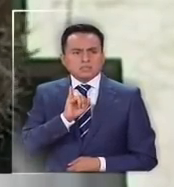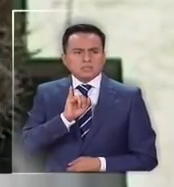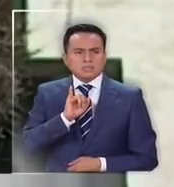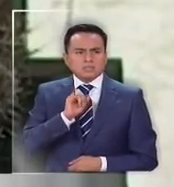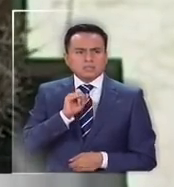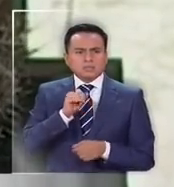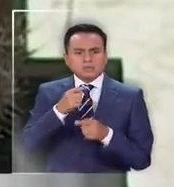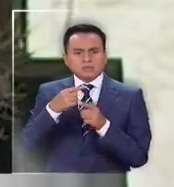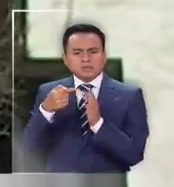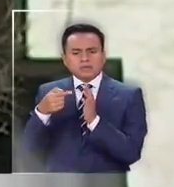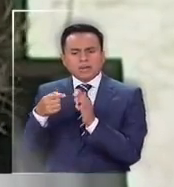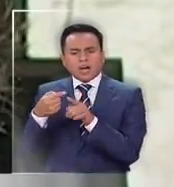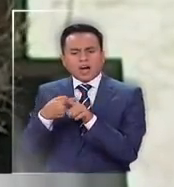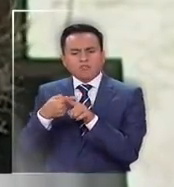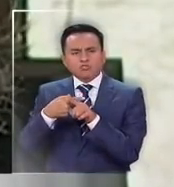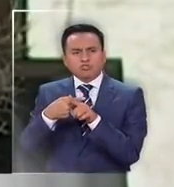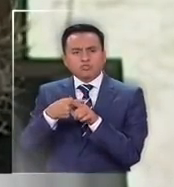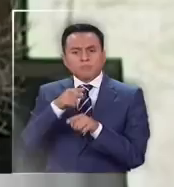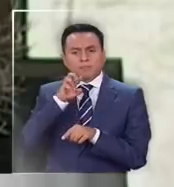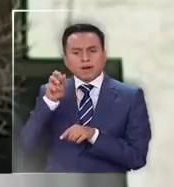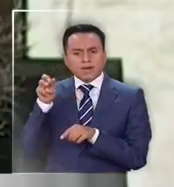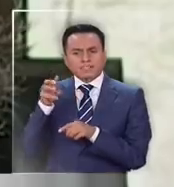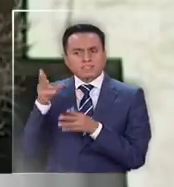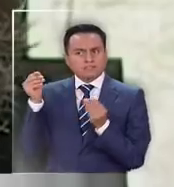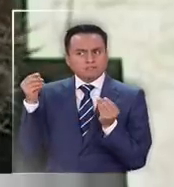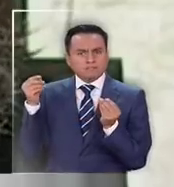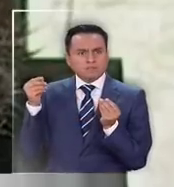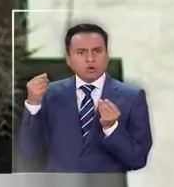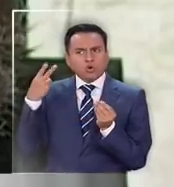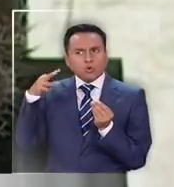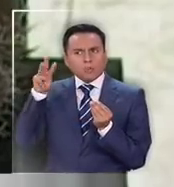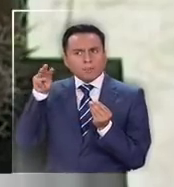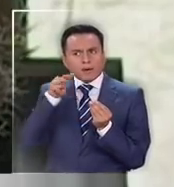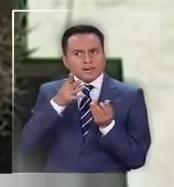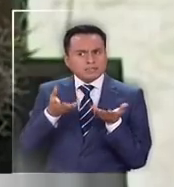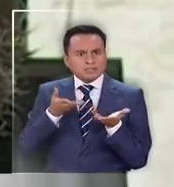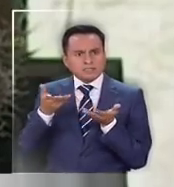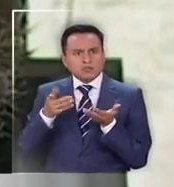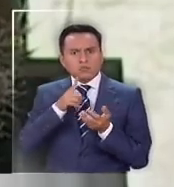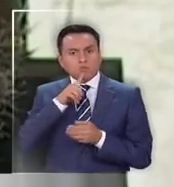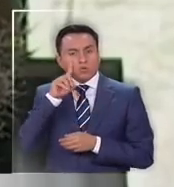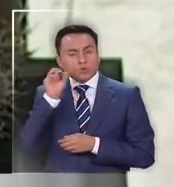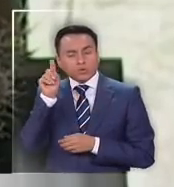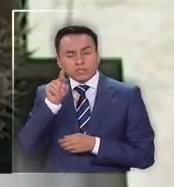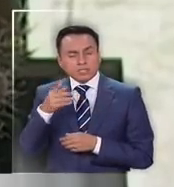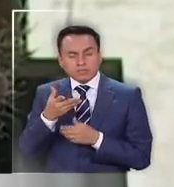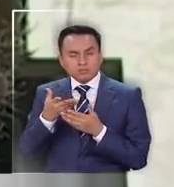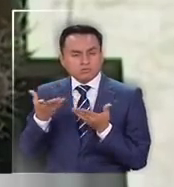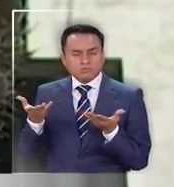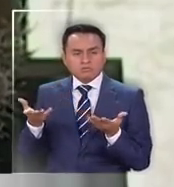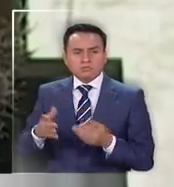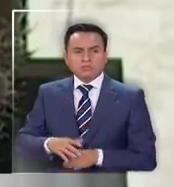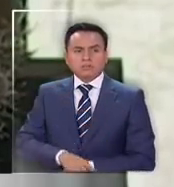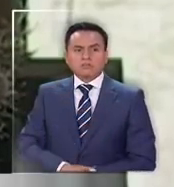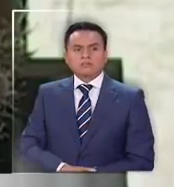los miles de casos de abusos por sus papás o sus mamás o tíos